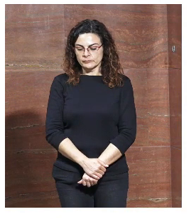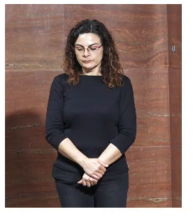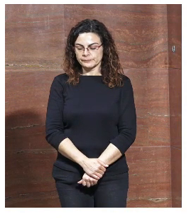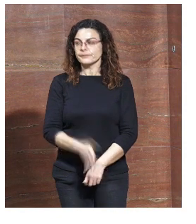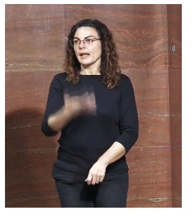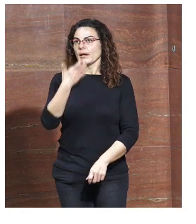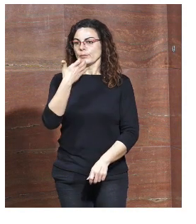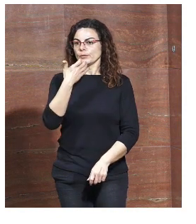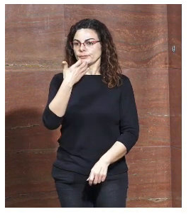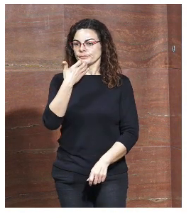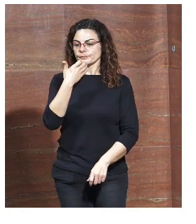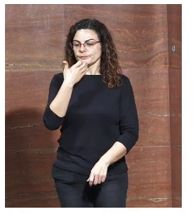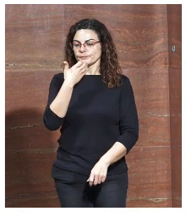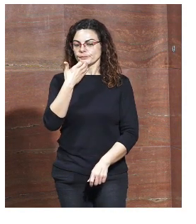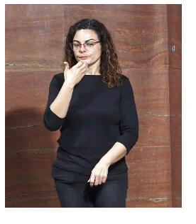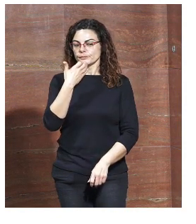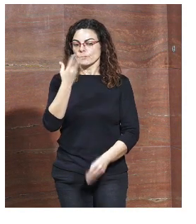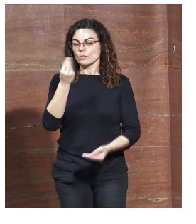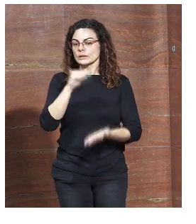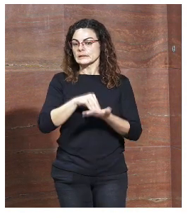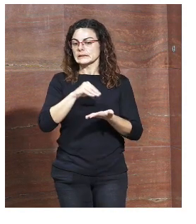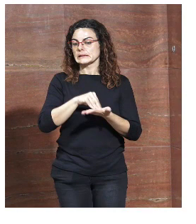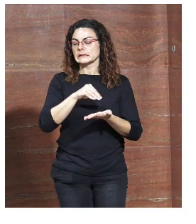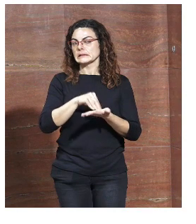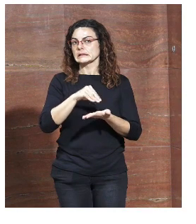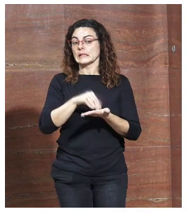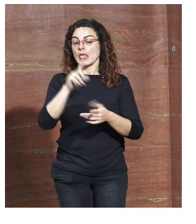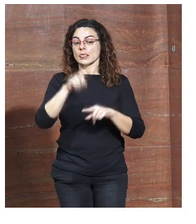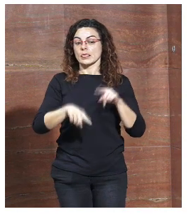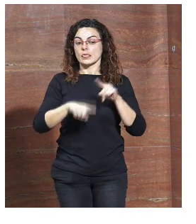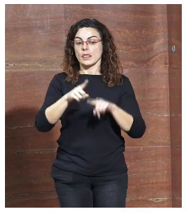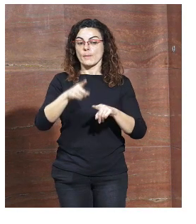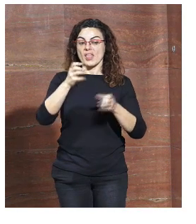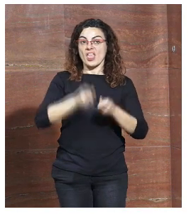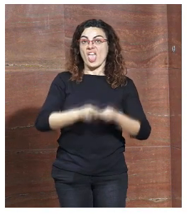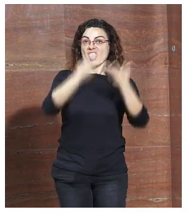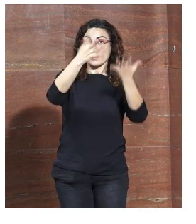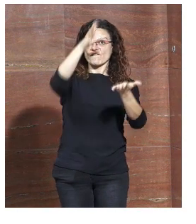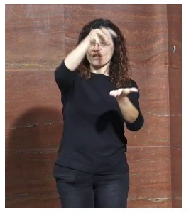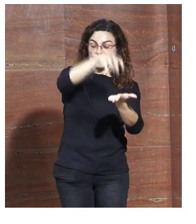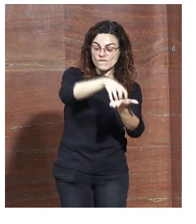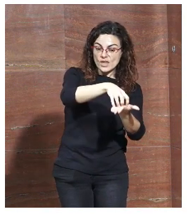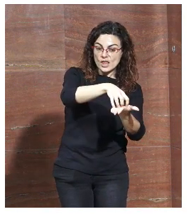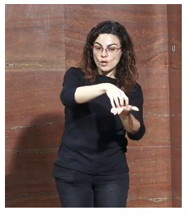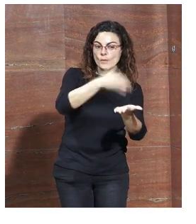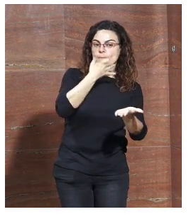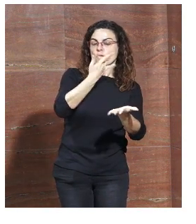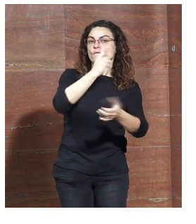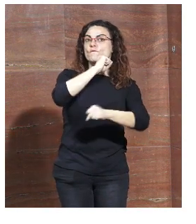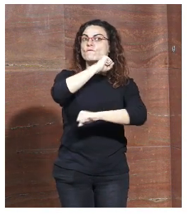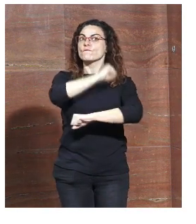Por ejemplo, dependiendo muchas veces de las edificaciones, las ventanas, por